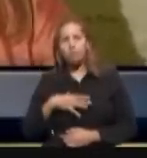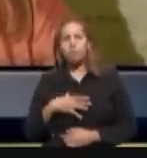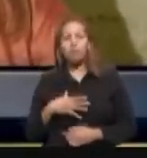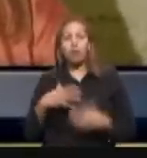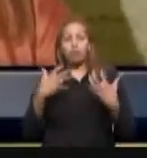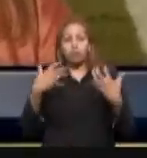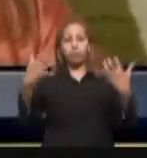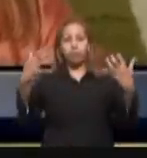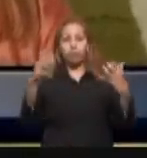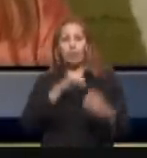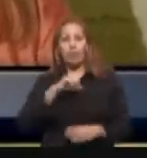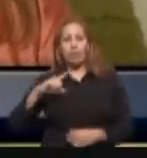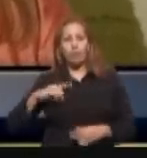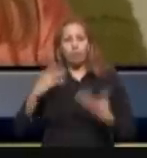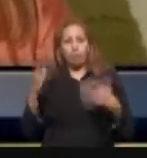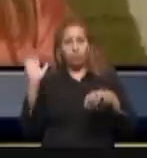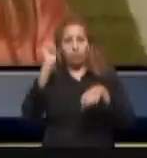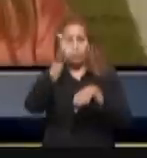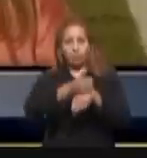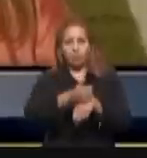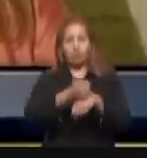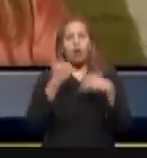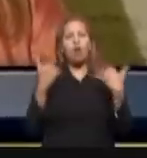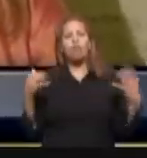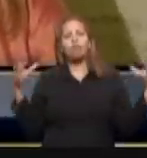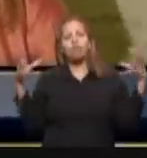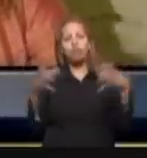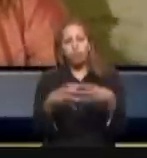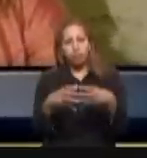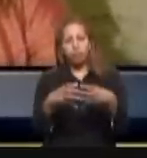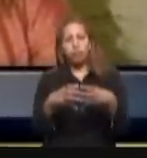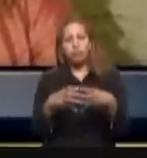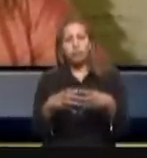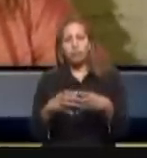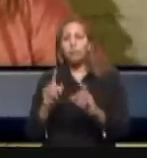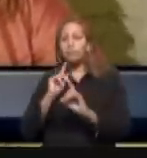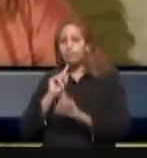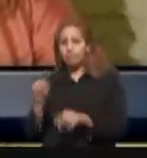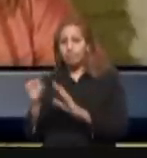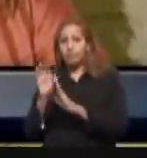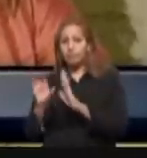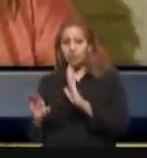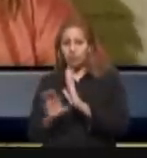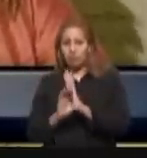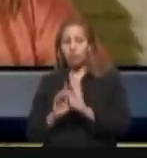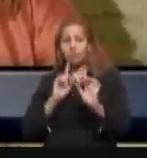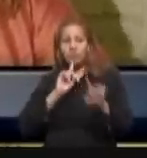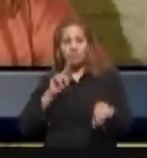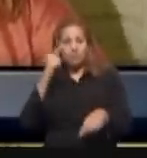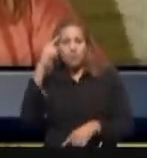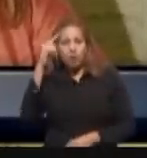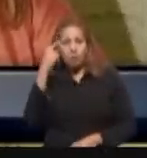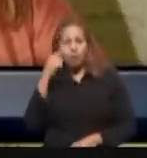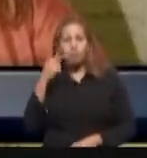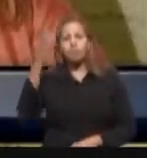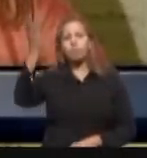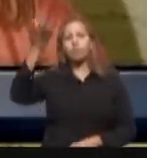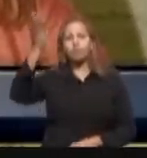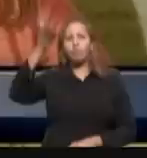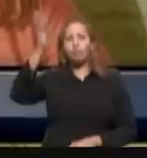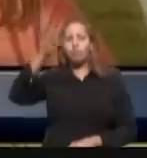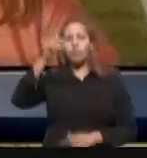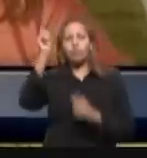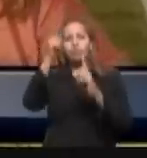Asamblea Legislativa debidamente constituida se reúne hoy por mandato constitucional para recibir el mensaje